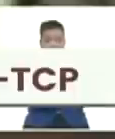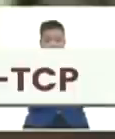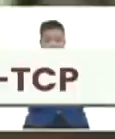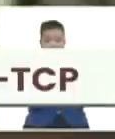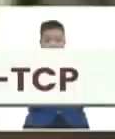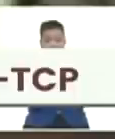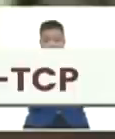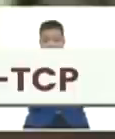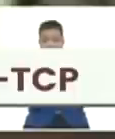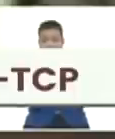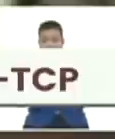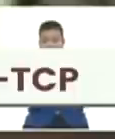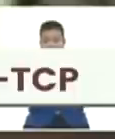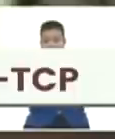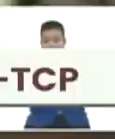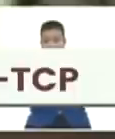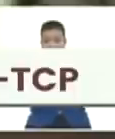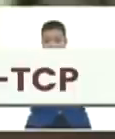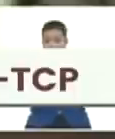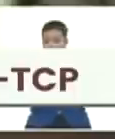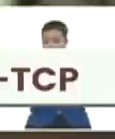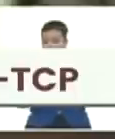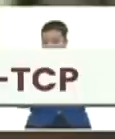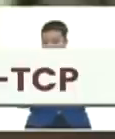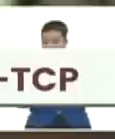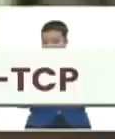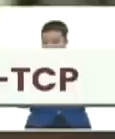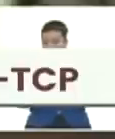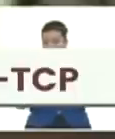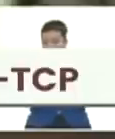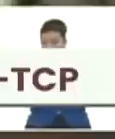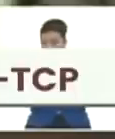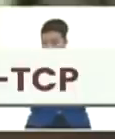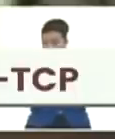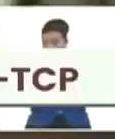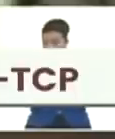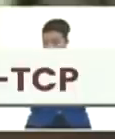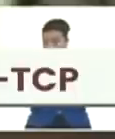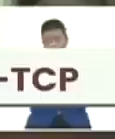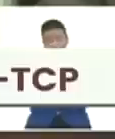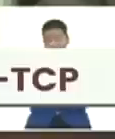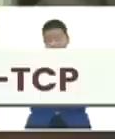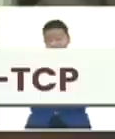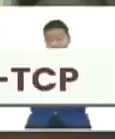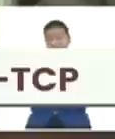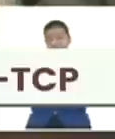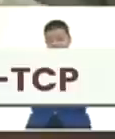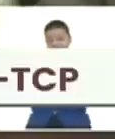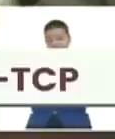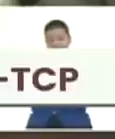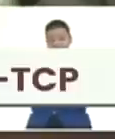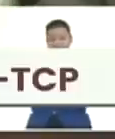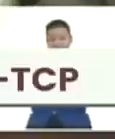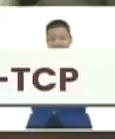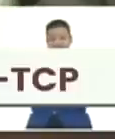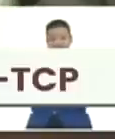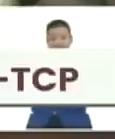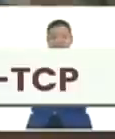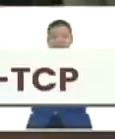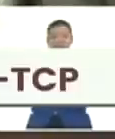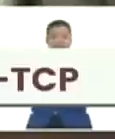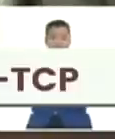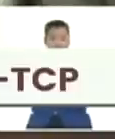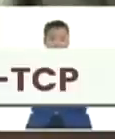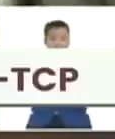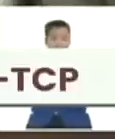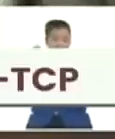y quieren petróleo, you want a y quieren una licencia para